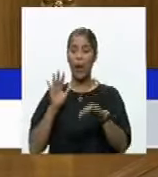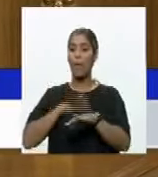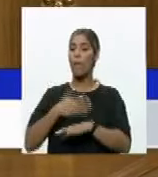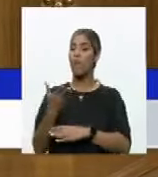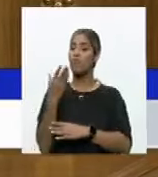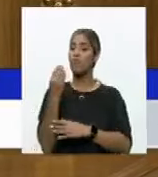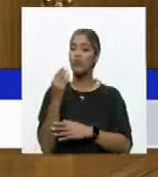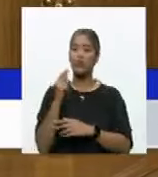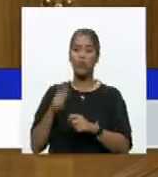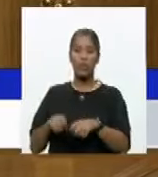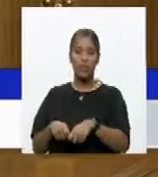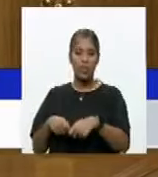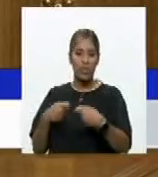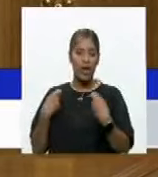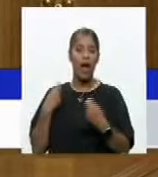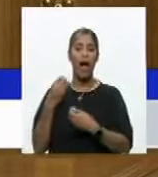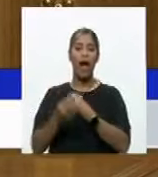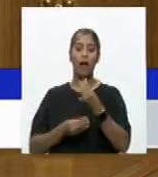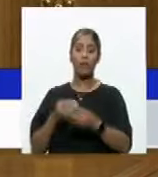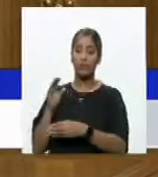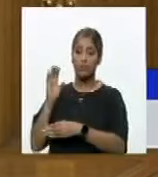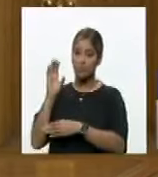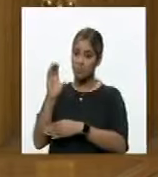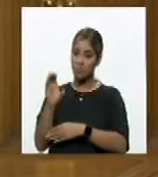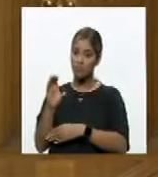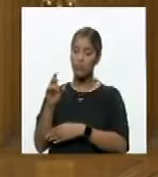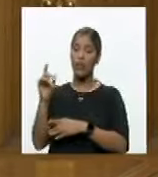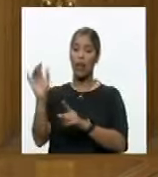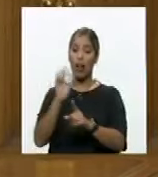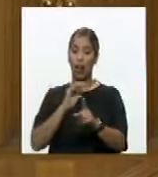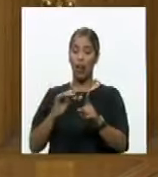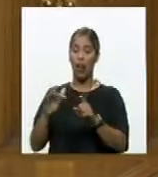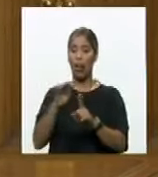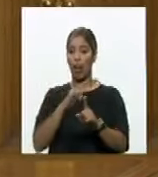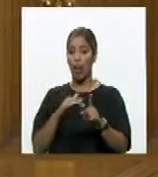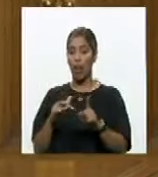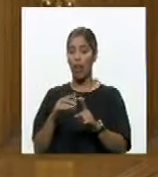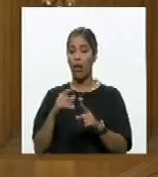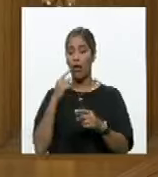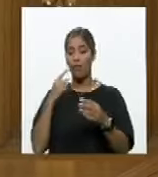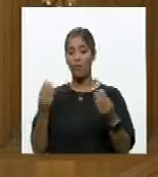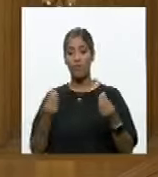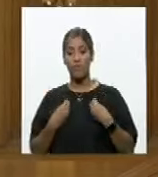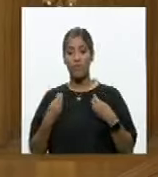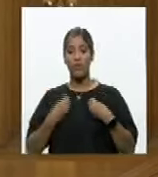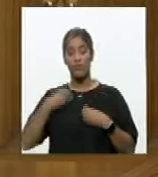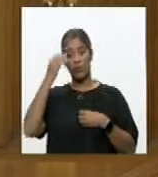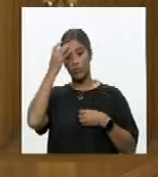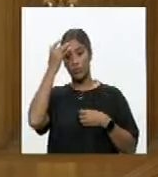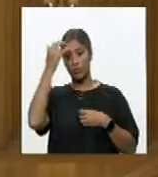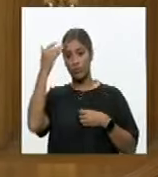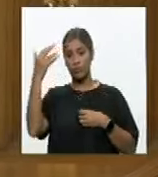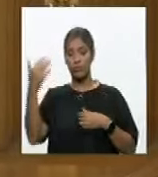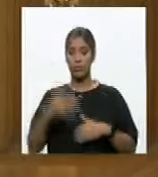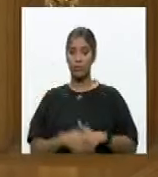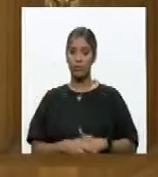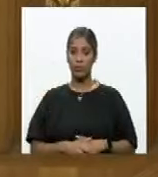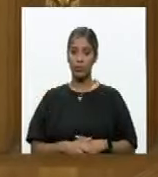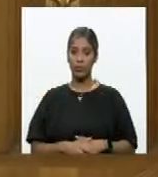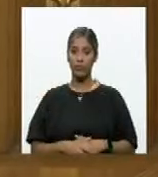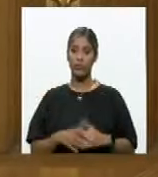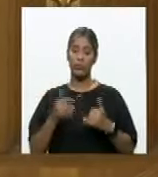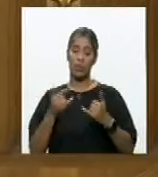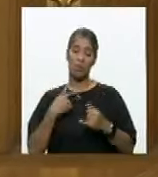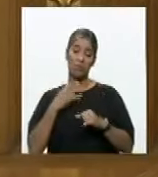bastante daño que le ha hecho al país el engaño. Los que han vivido de ilusiones, resulta